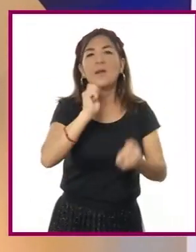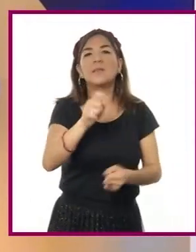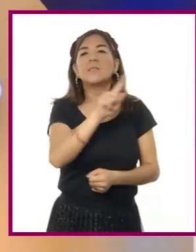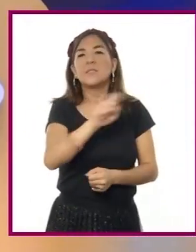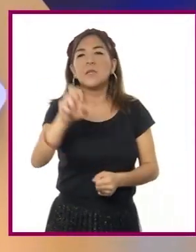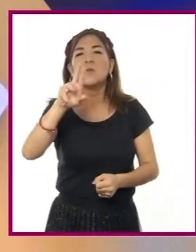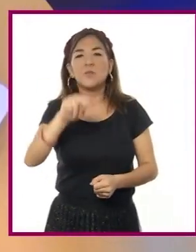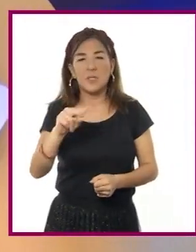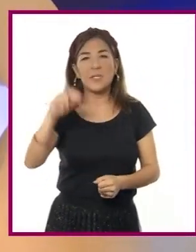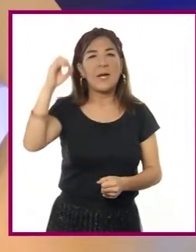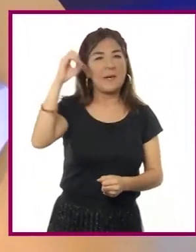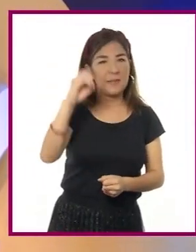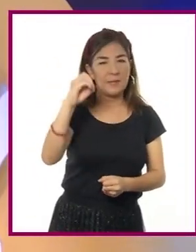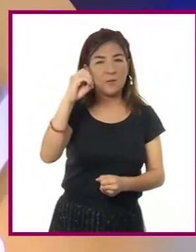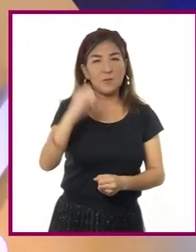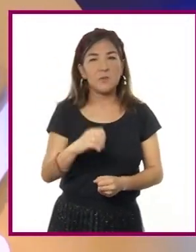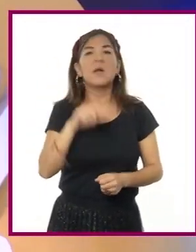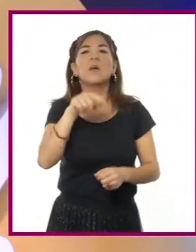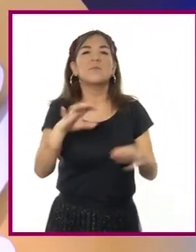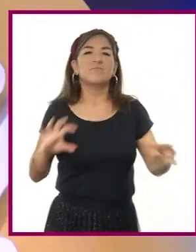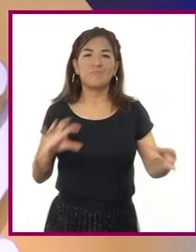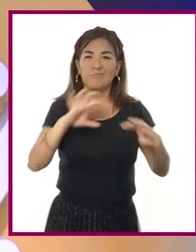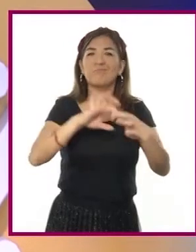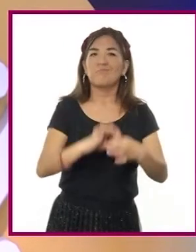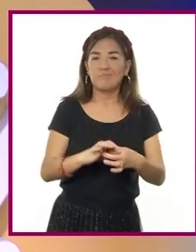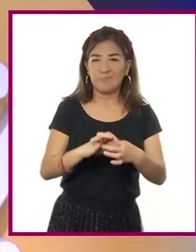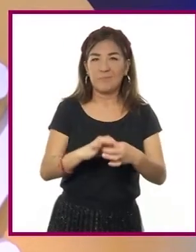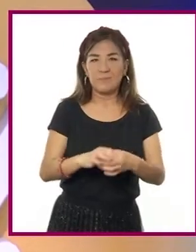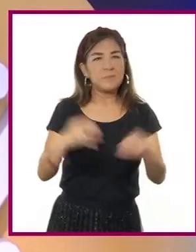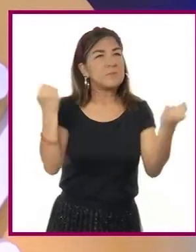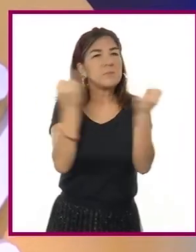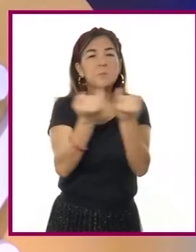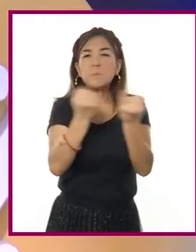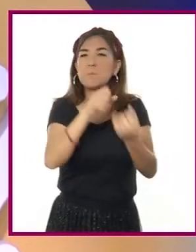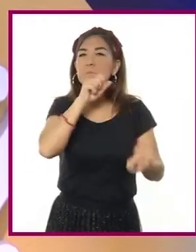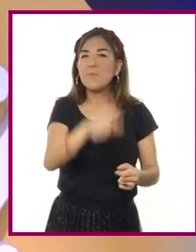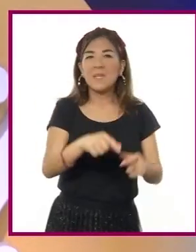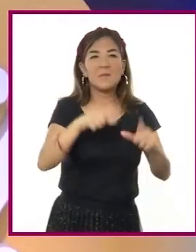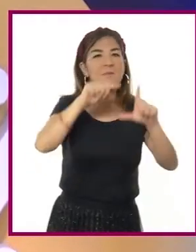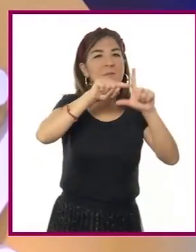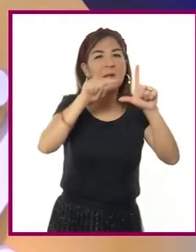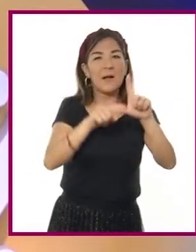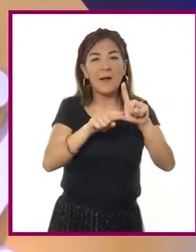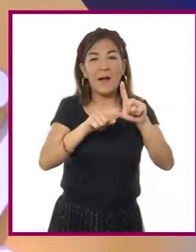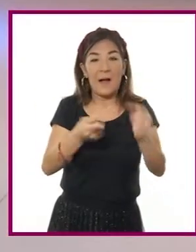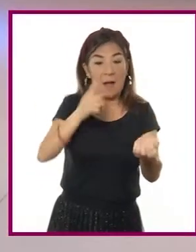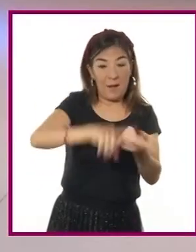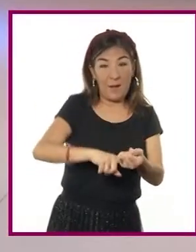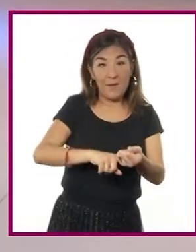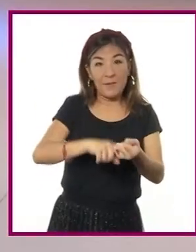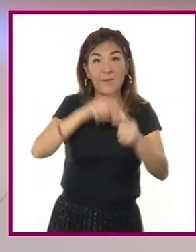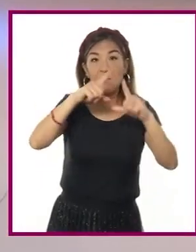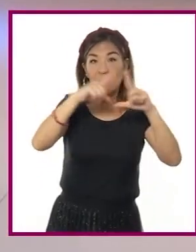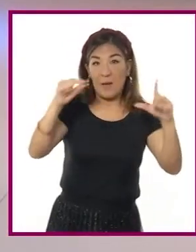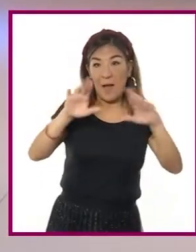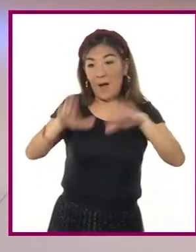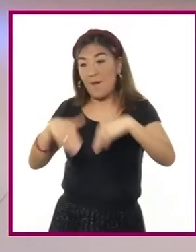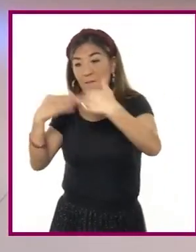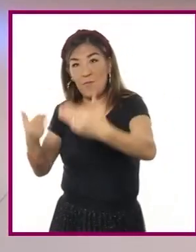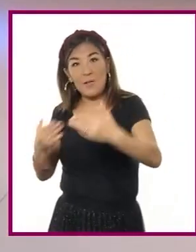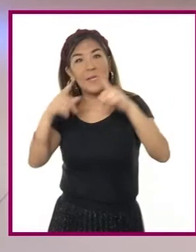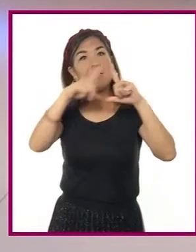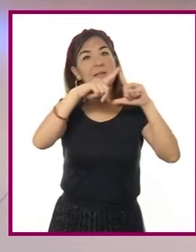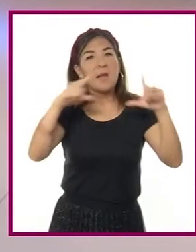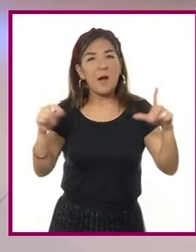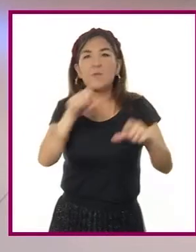grados, siendo así suplementarios, igual que un ángulo interior y el exterior del triángulo en el